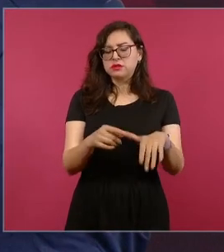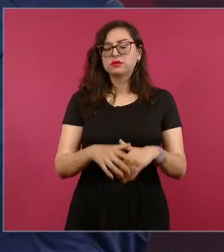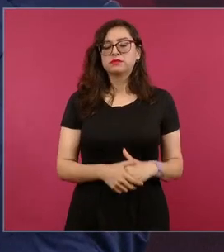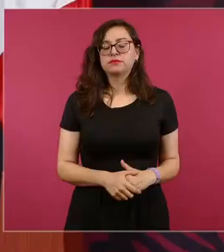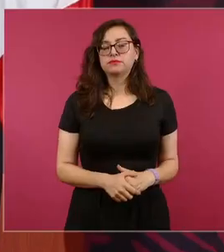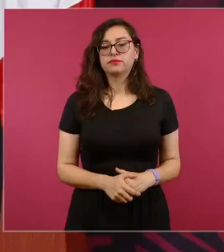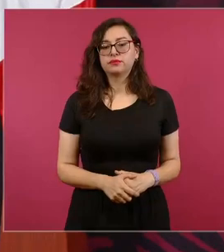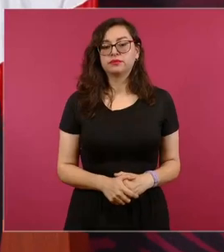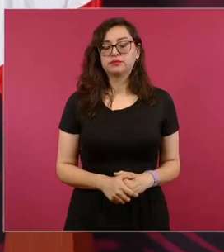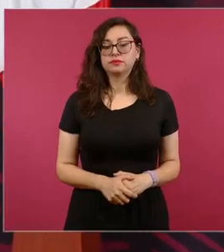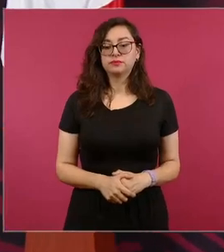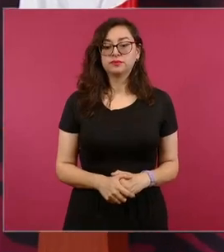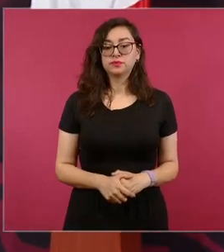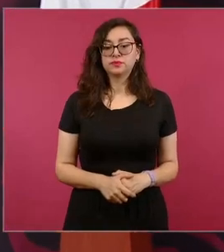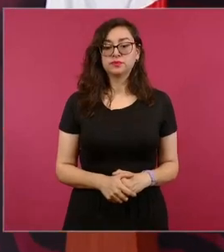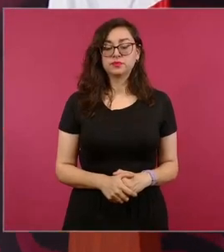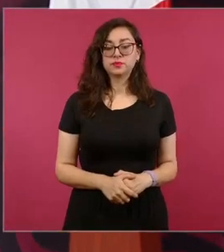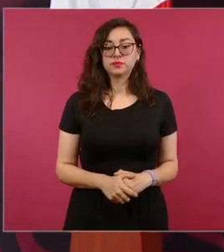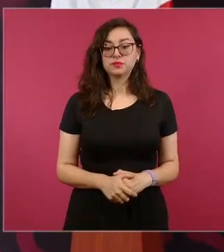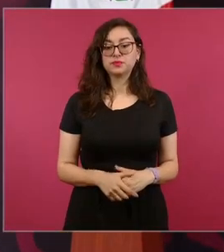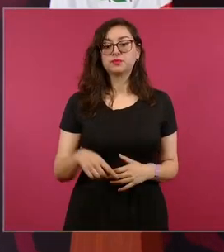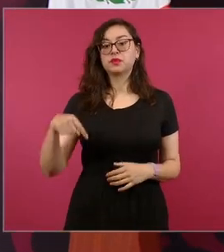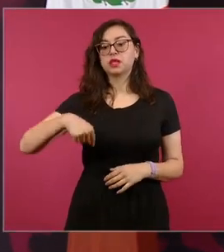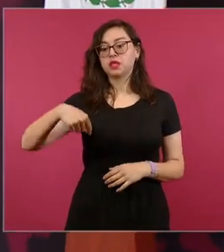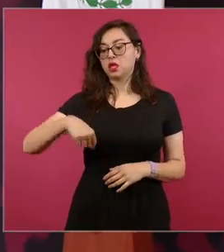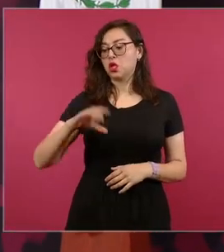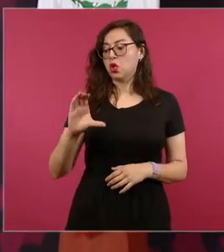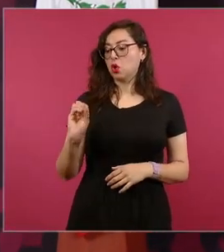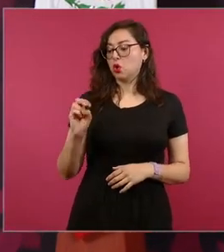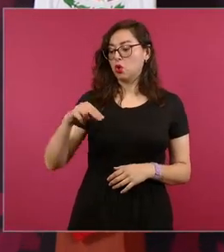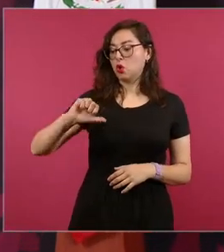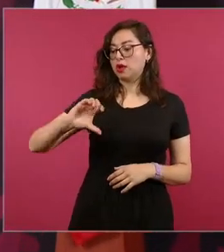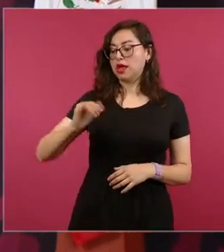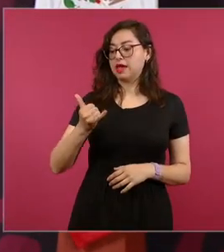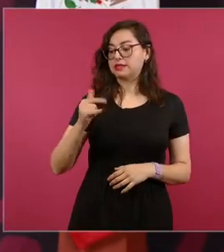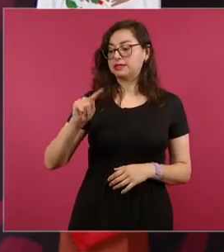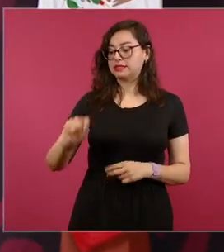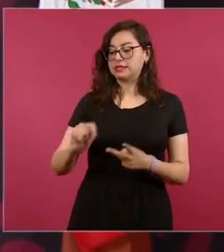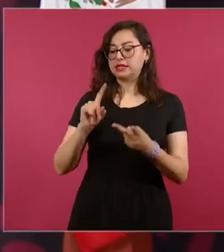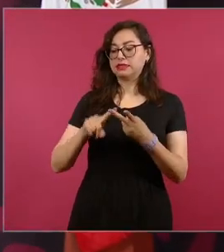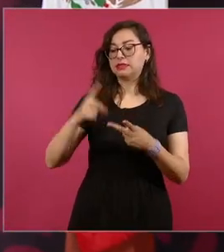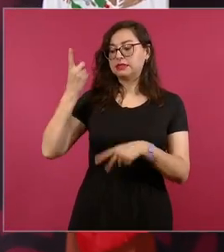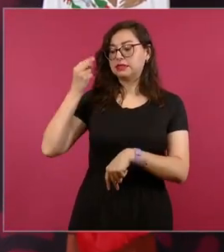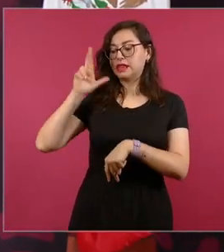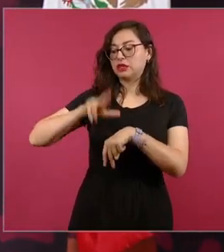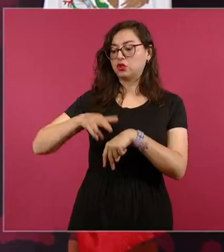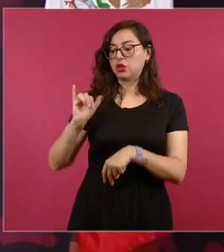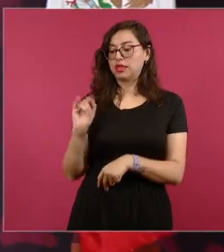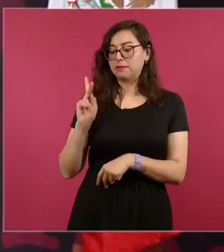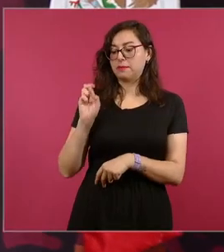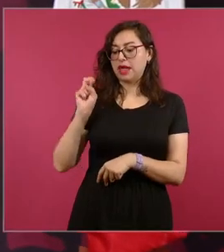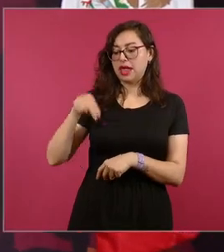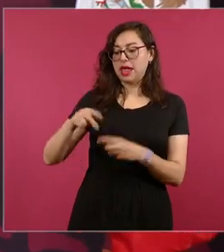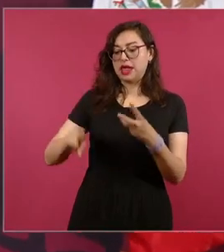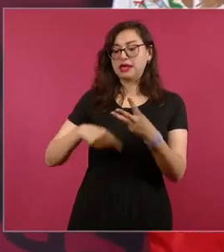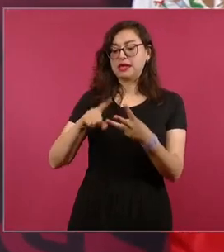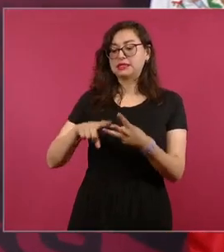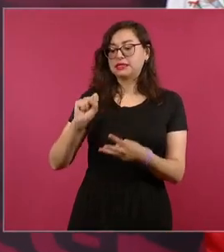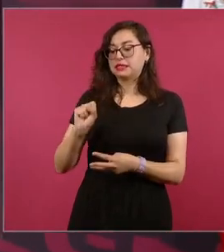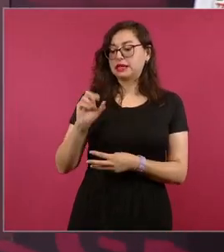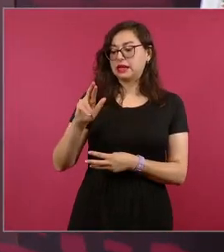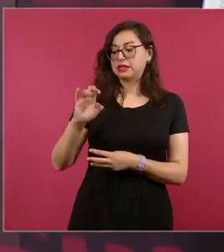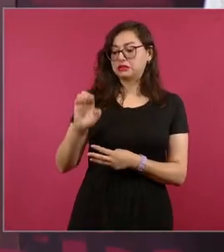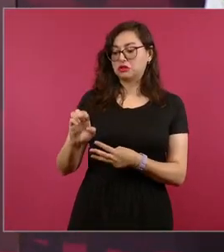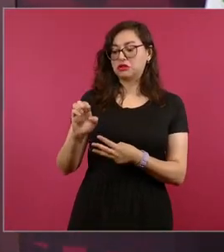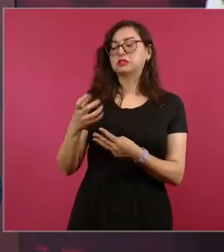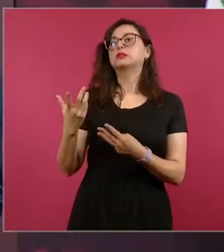Va a estar la directora de CONACYT, director del Politécnico, y la secretaria de Relaciones